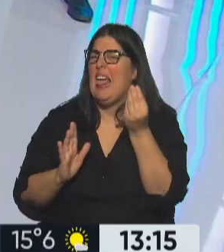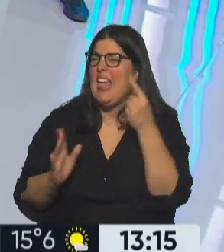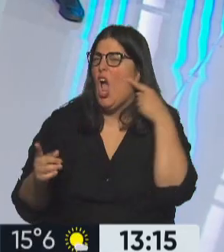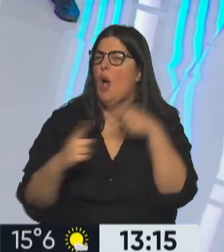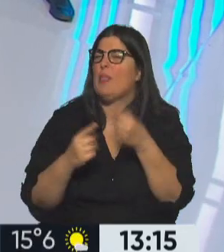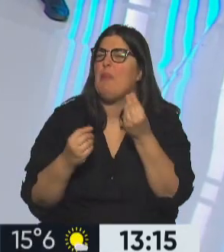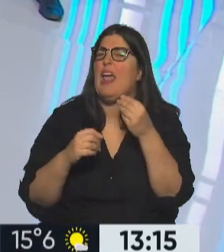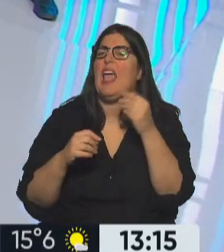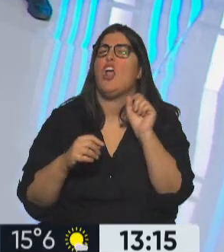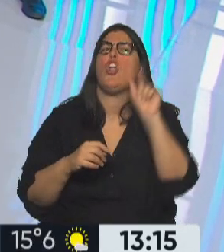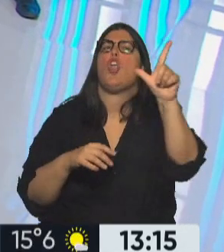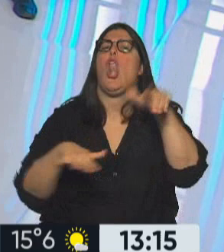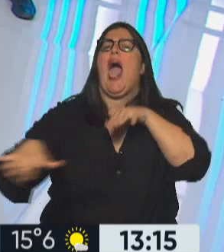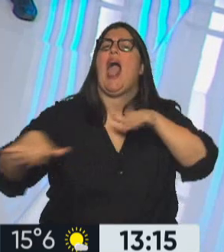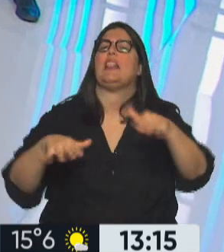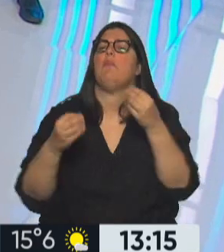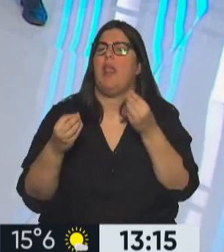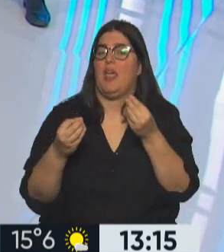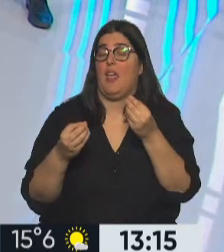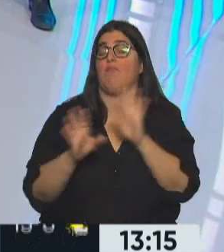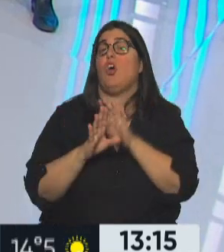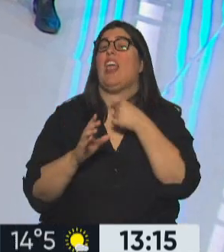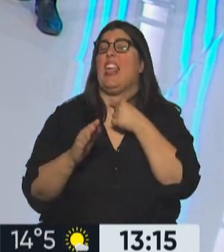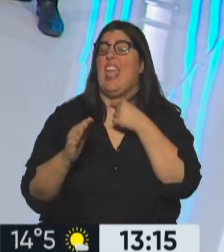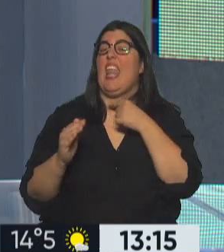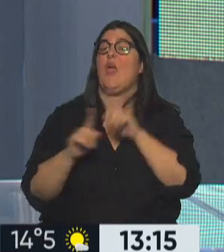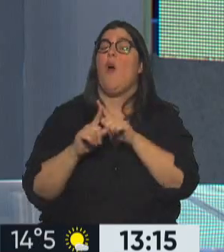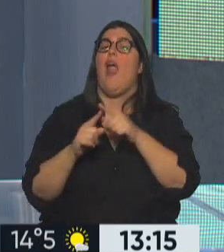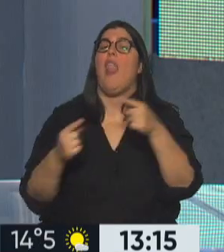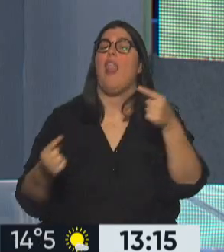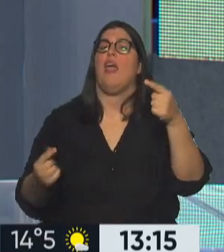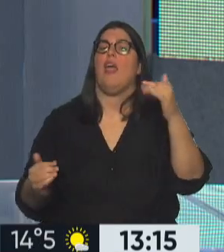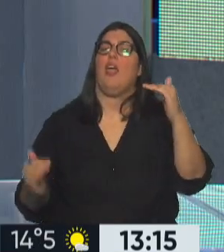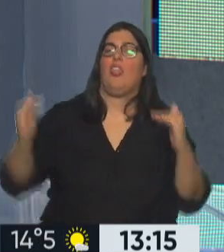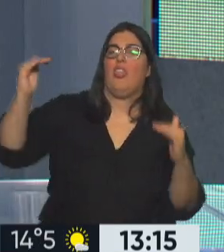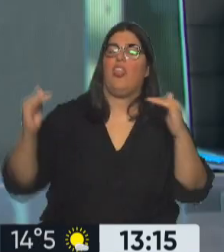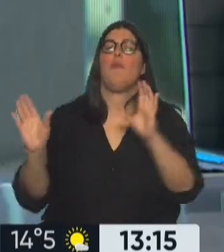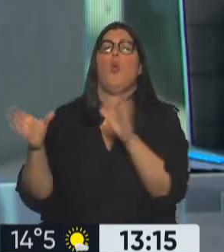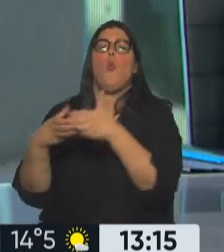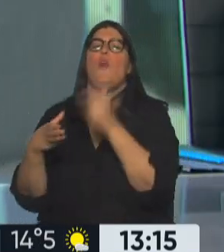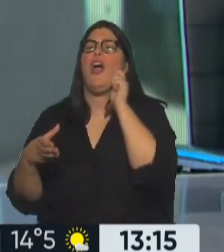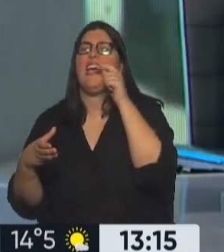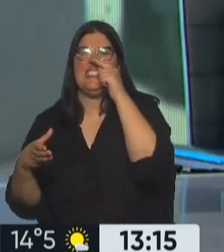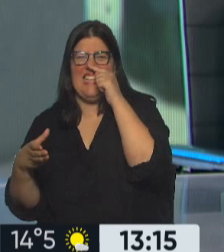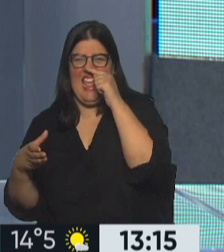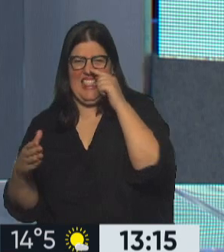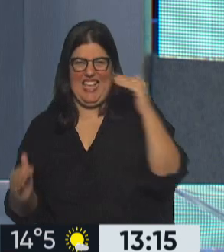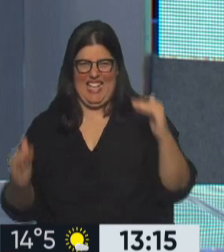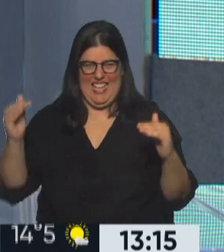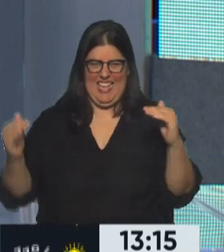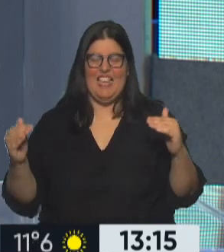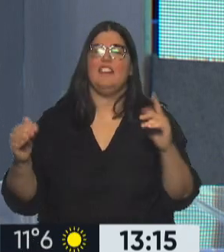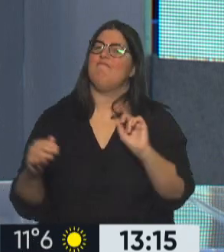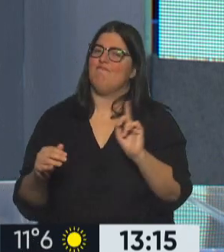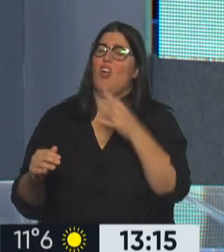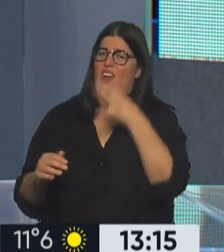en cierta medida. Un contrapeso del G7, pero el contrapeso del G7 es China. En realidad, y en ese